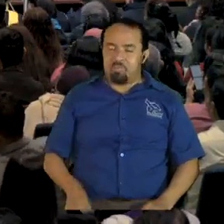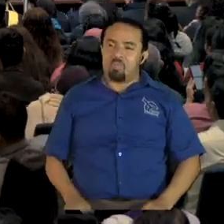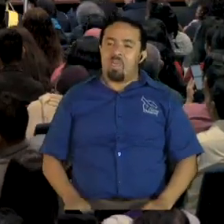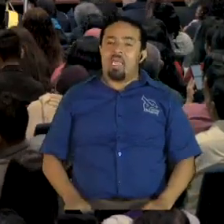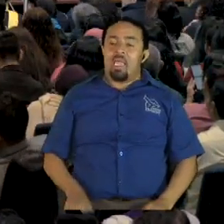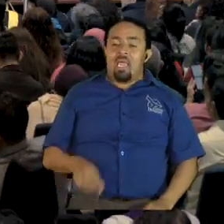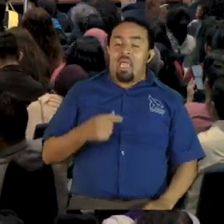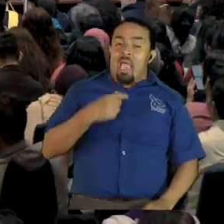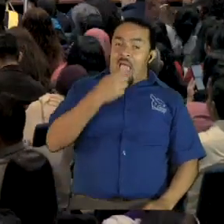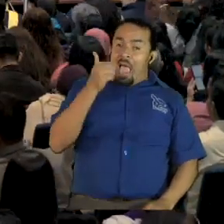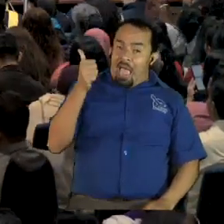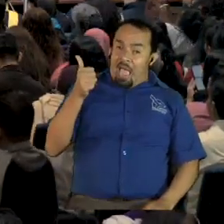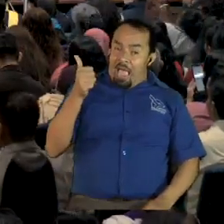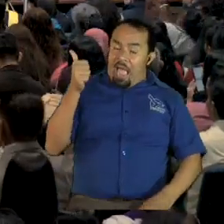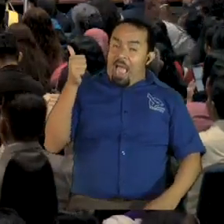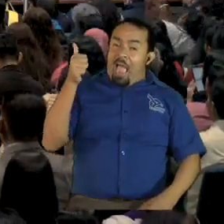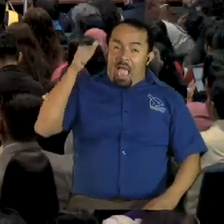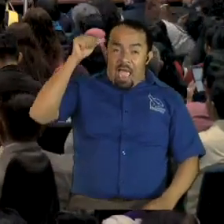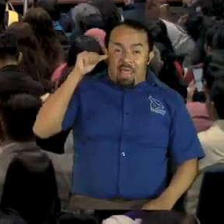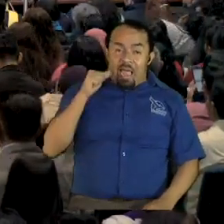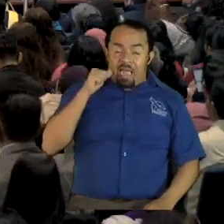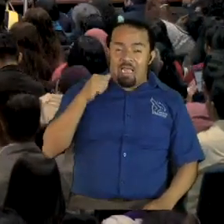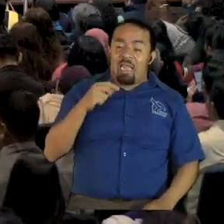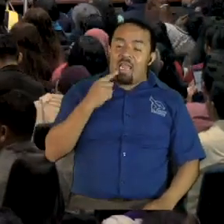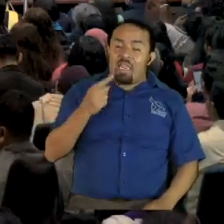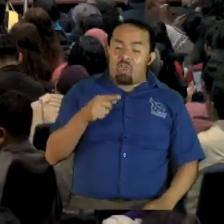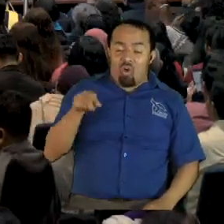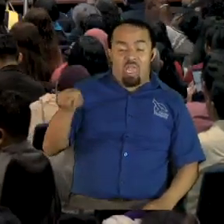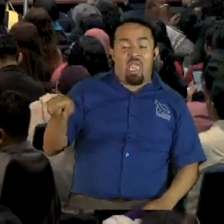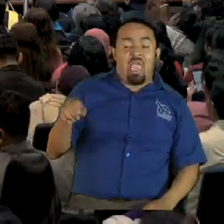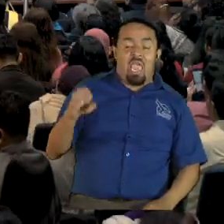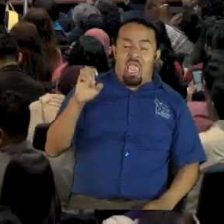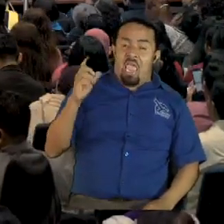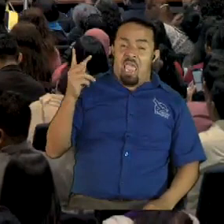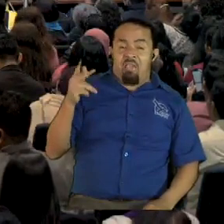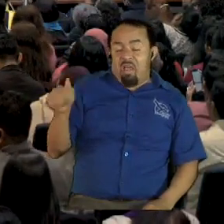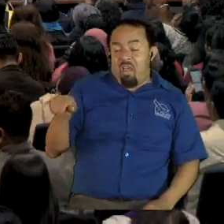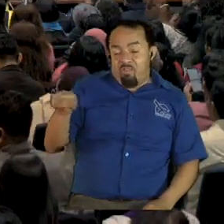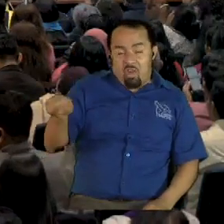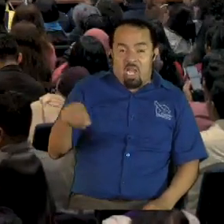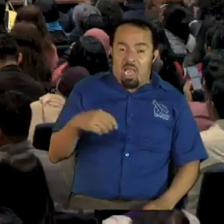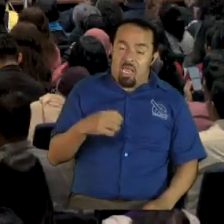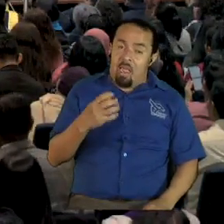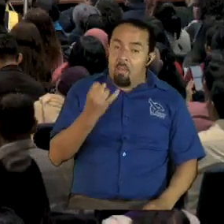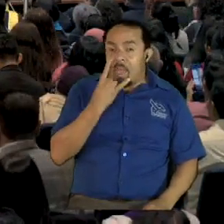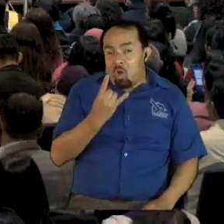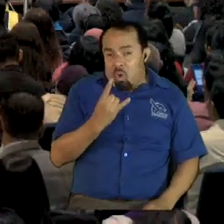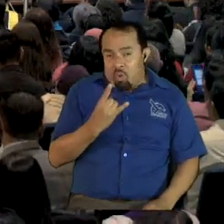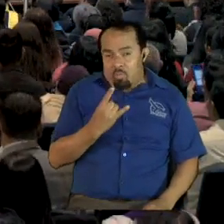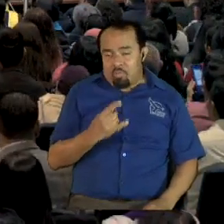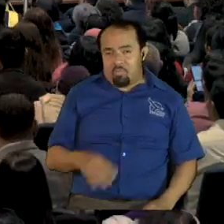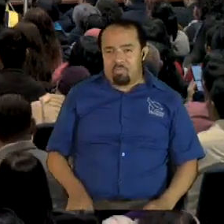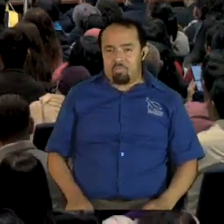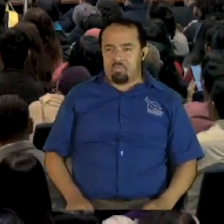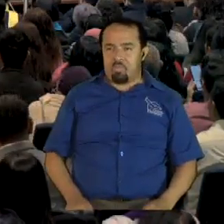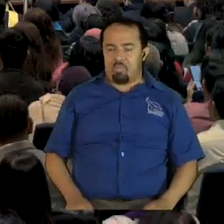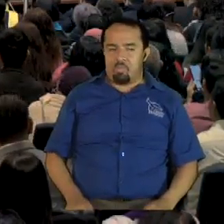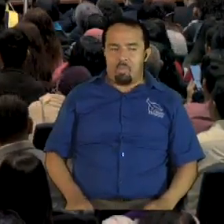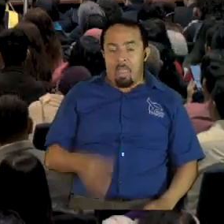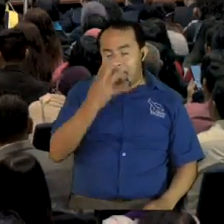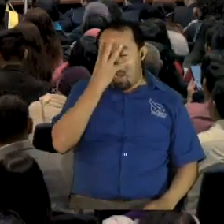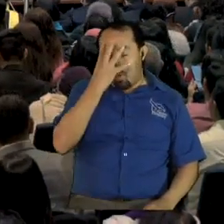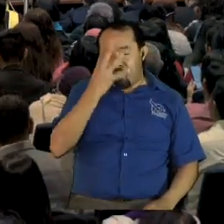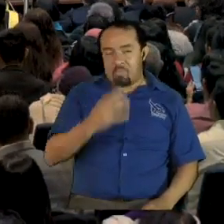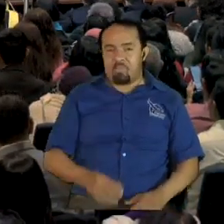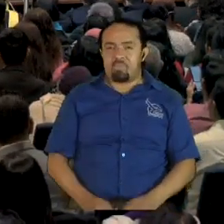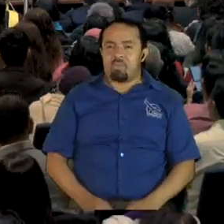Pero le echó la culpa a la mujer y le echó la culpa a Dios, porque le dijo que él estaba bien. Pero la mujer que tú me diste, y usted sabe que la mujer también, le